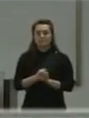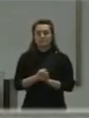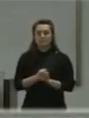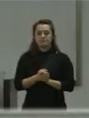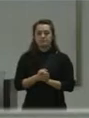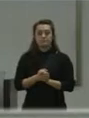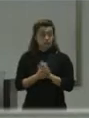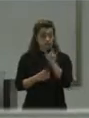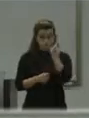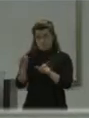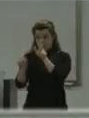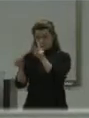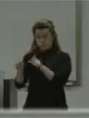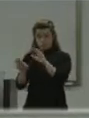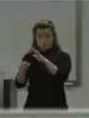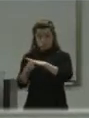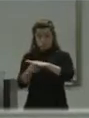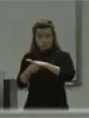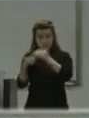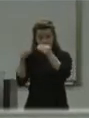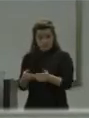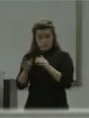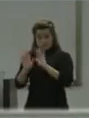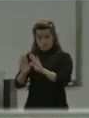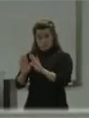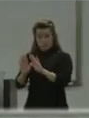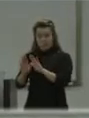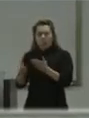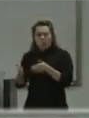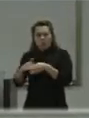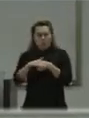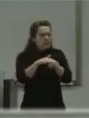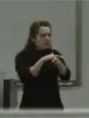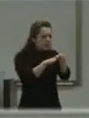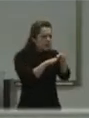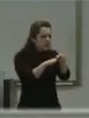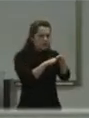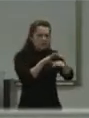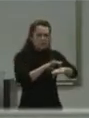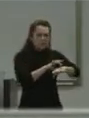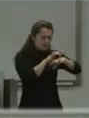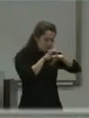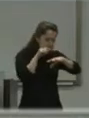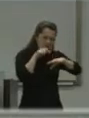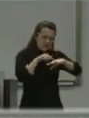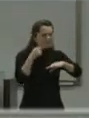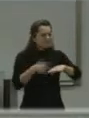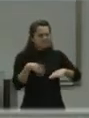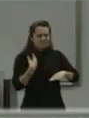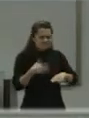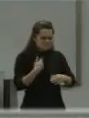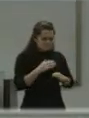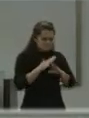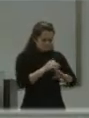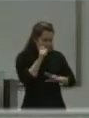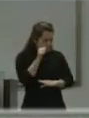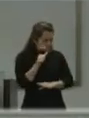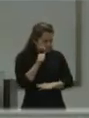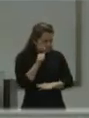una persona en condición de discapacidad acceder a una orientación médica frente al tema de métodos